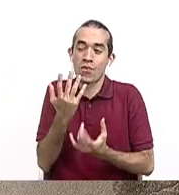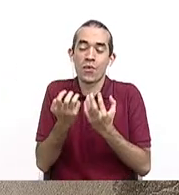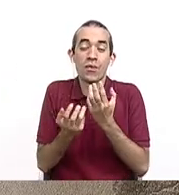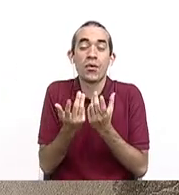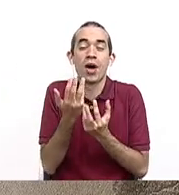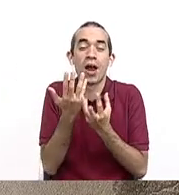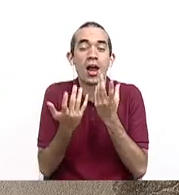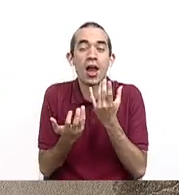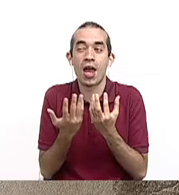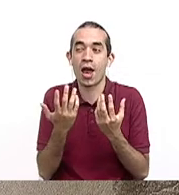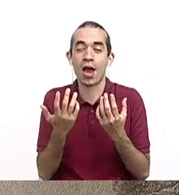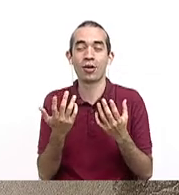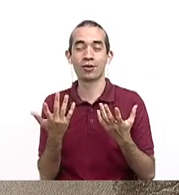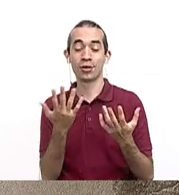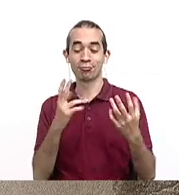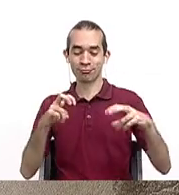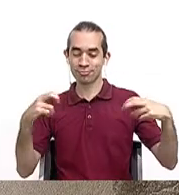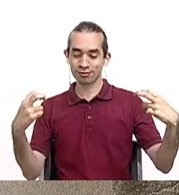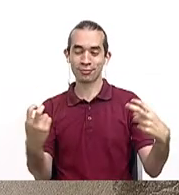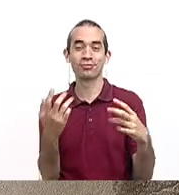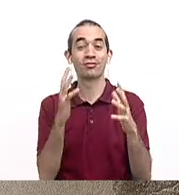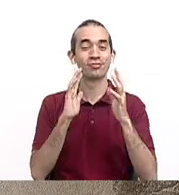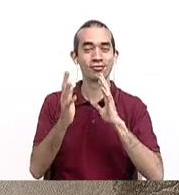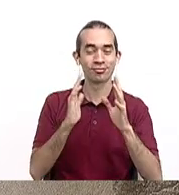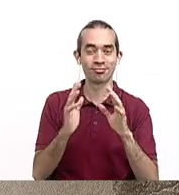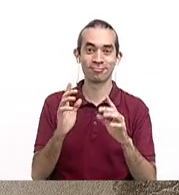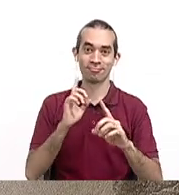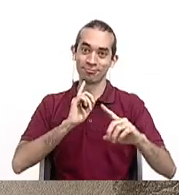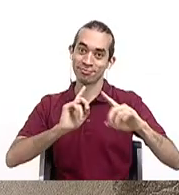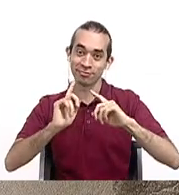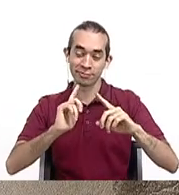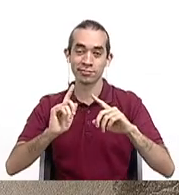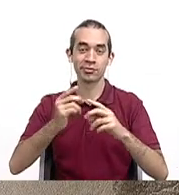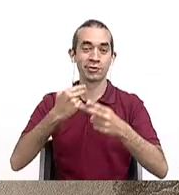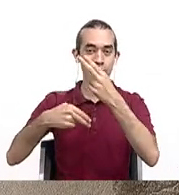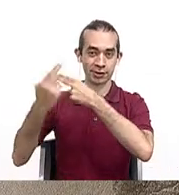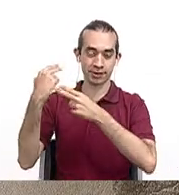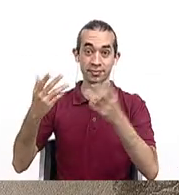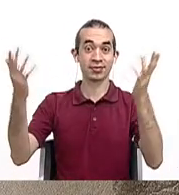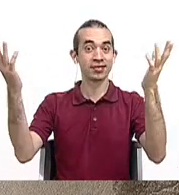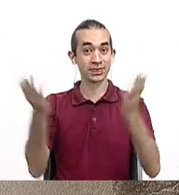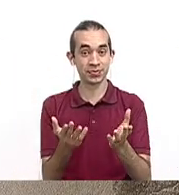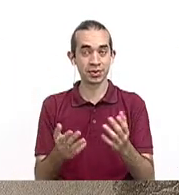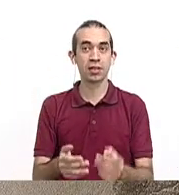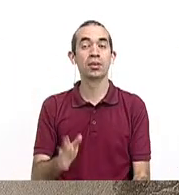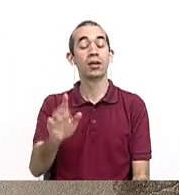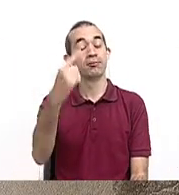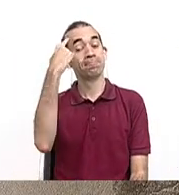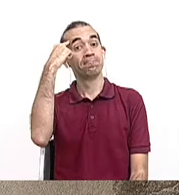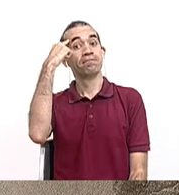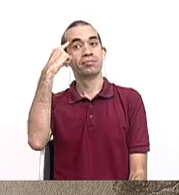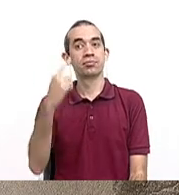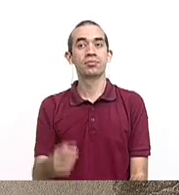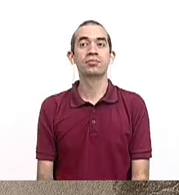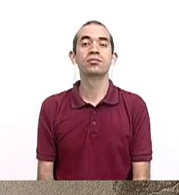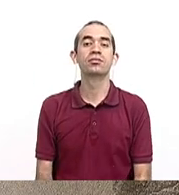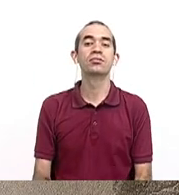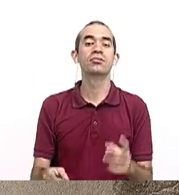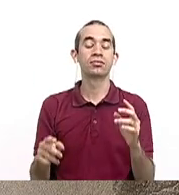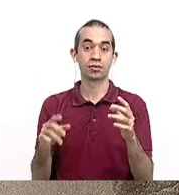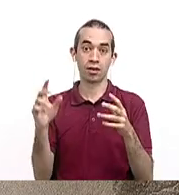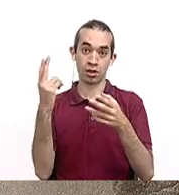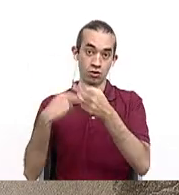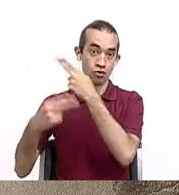conversar a dialogar sobre nuestra historia bienvenidas bienvenidos por cierto a propósito de conversión de la historia siempre